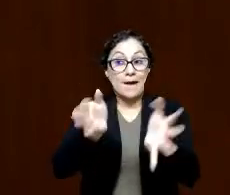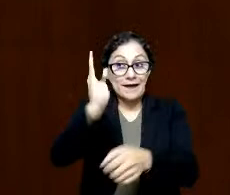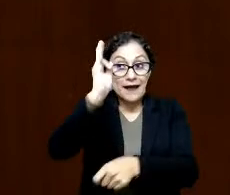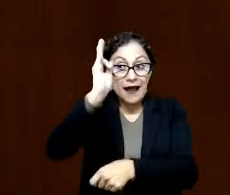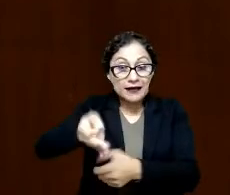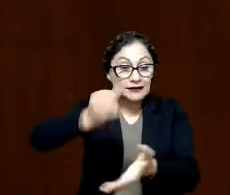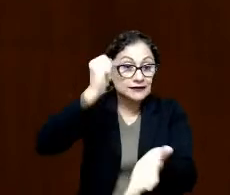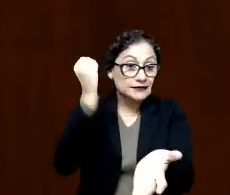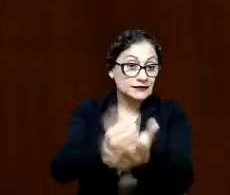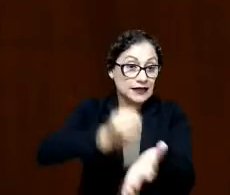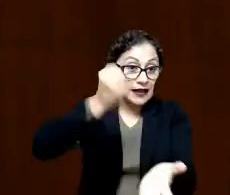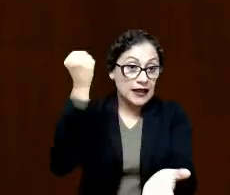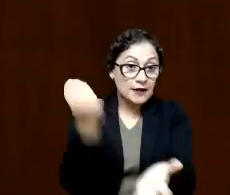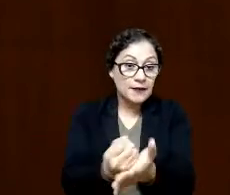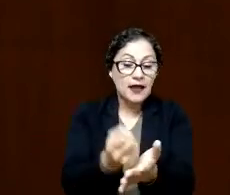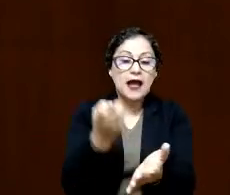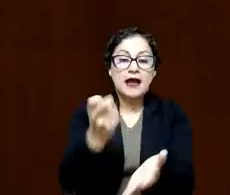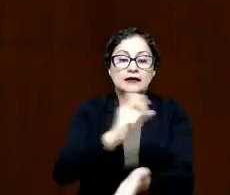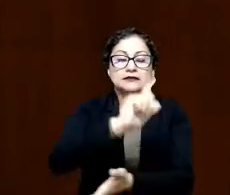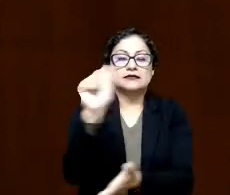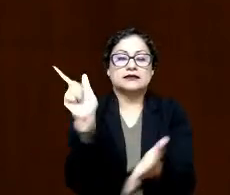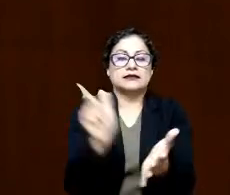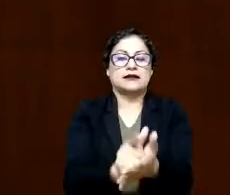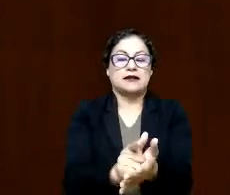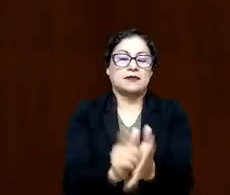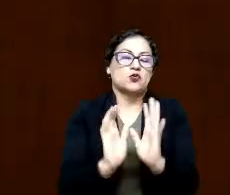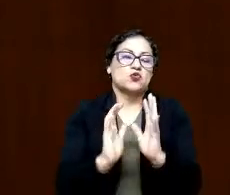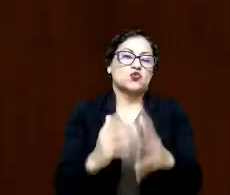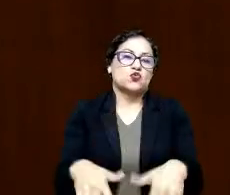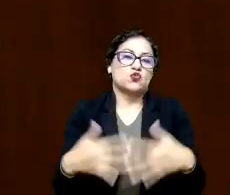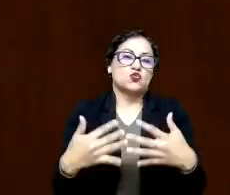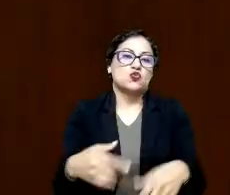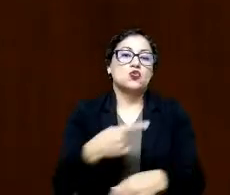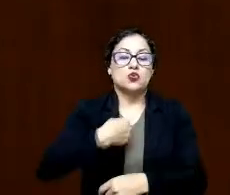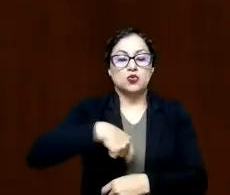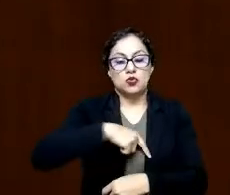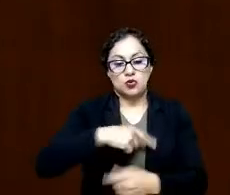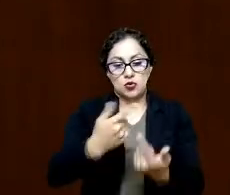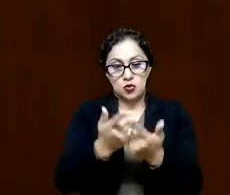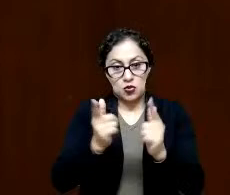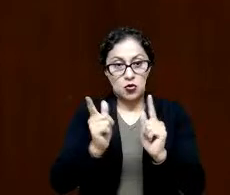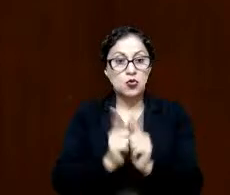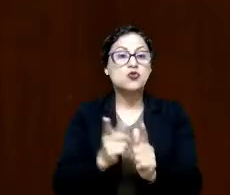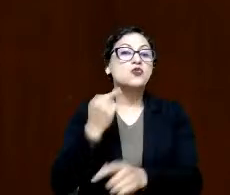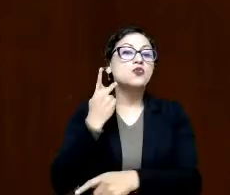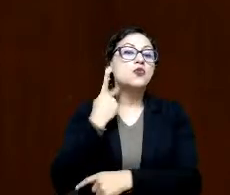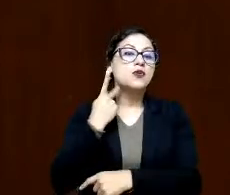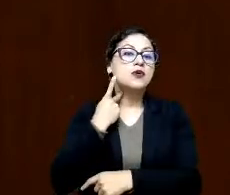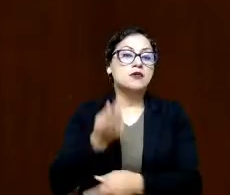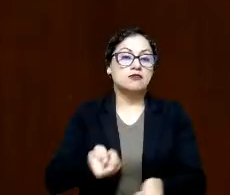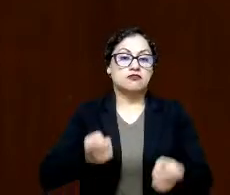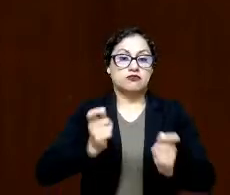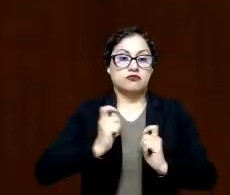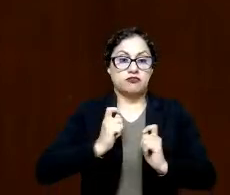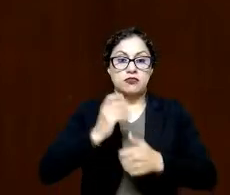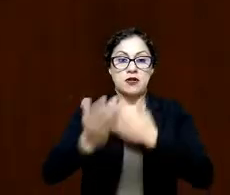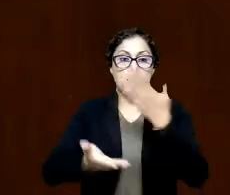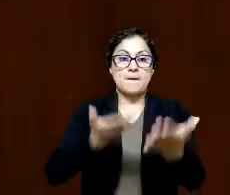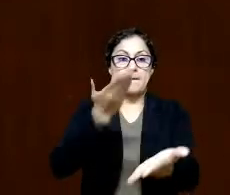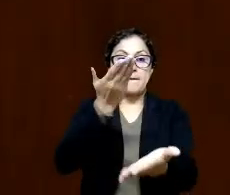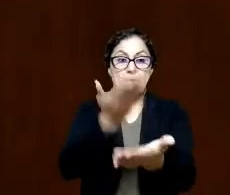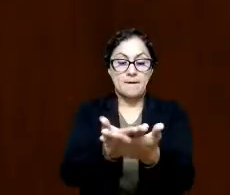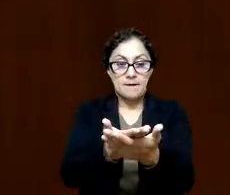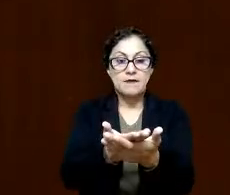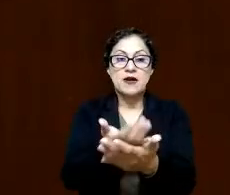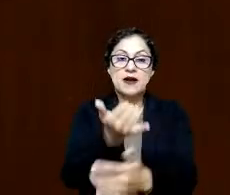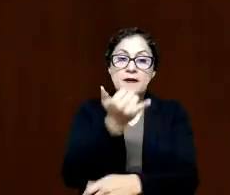temas y han avanzado en esta legislatura. Creo que a nombre del grupo parlamentario, pues primero pedimos una disculpa por habernos